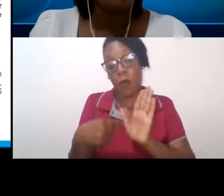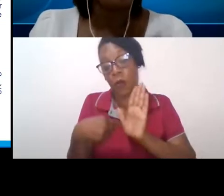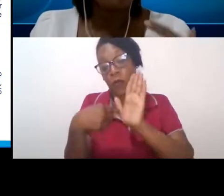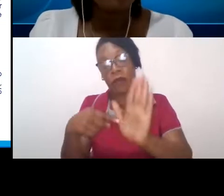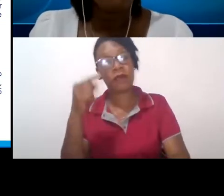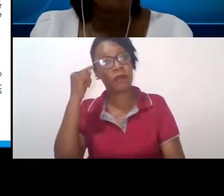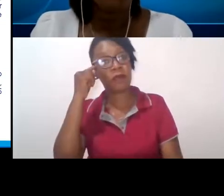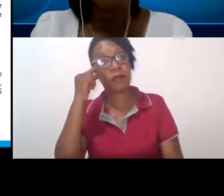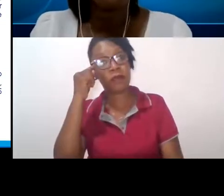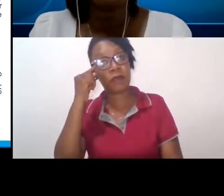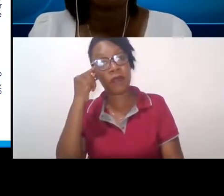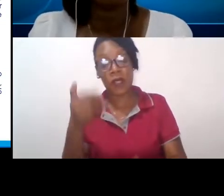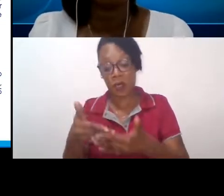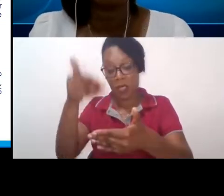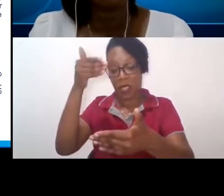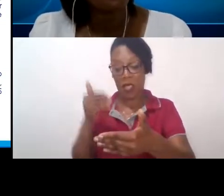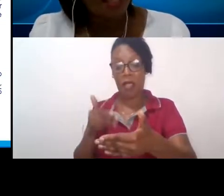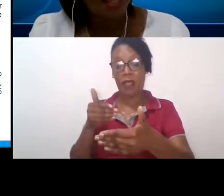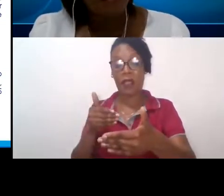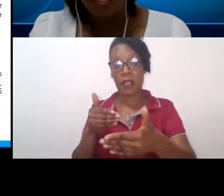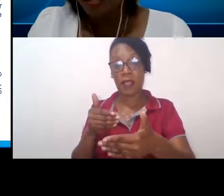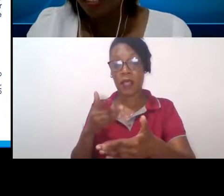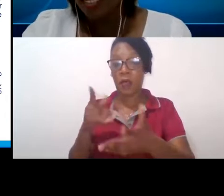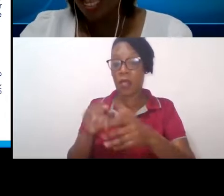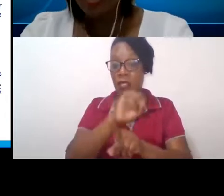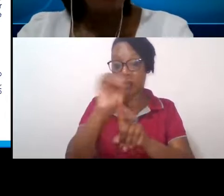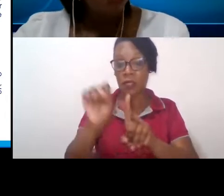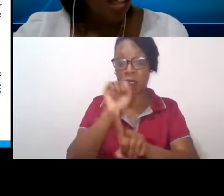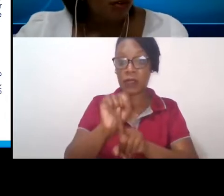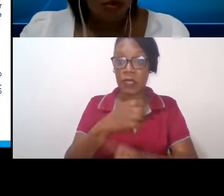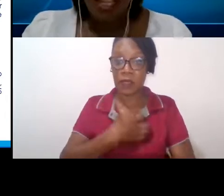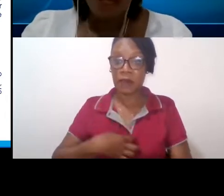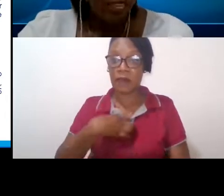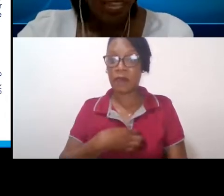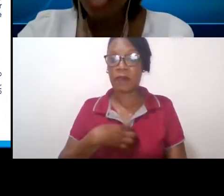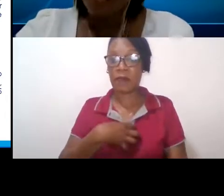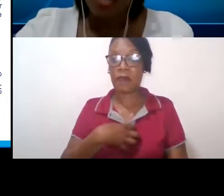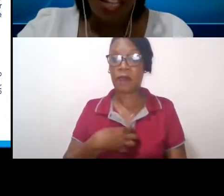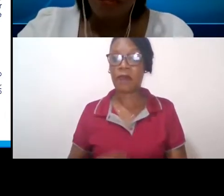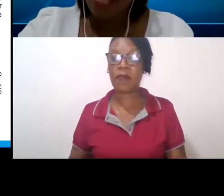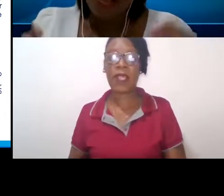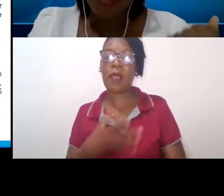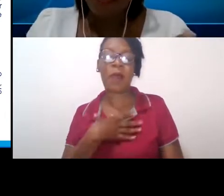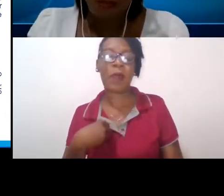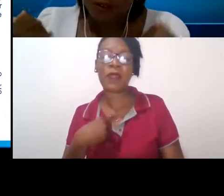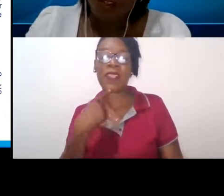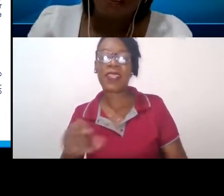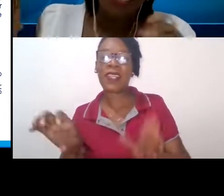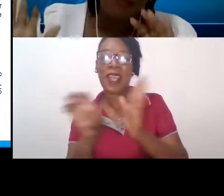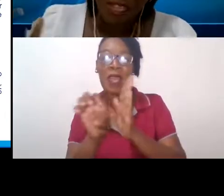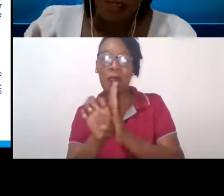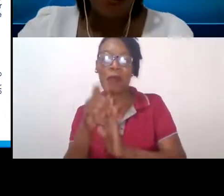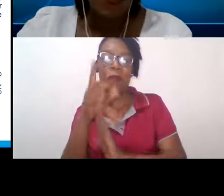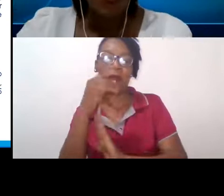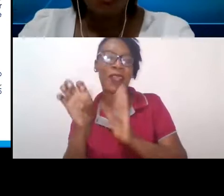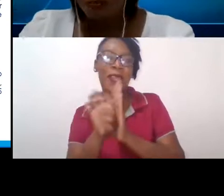mental, una anticipación o una situación de ansiedad. Y aquí les voy a dar otro ejemplo. Me encanta poner ejemplos de mi vida, prefiero hablar